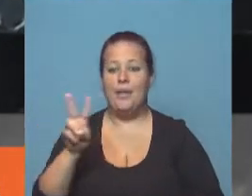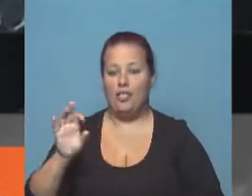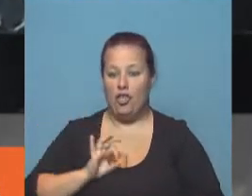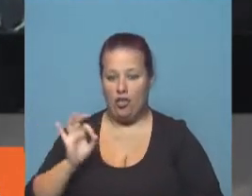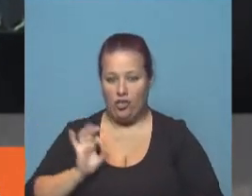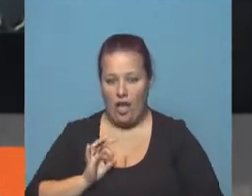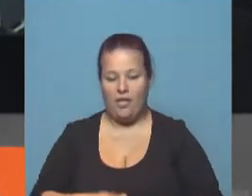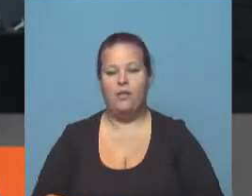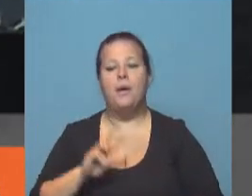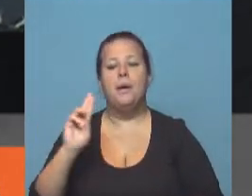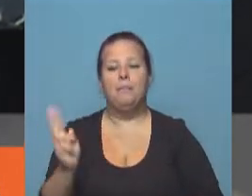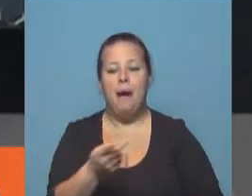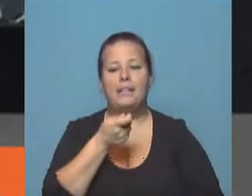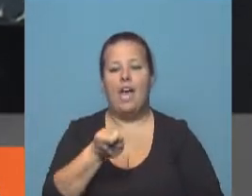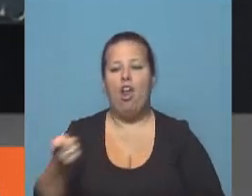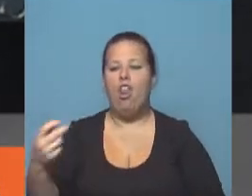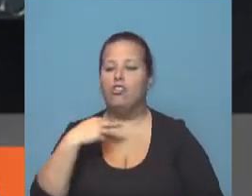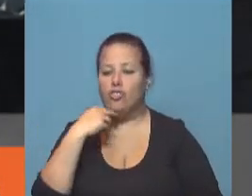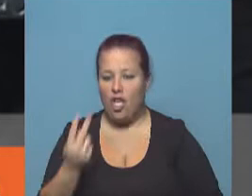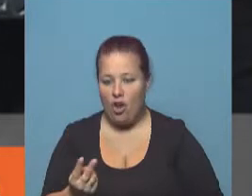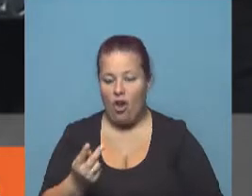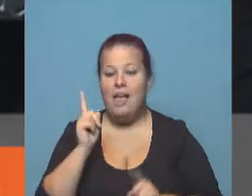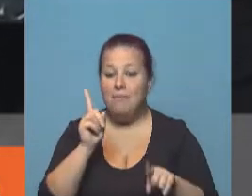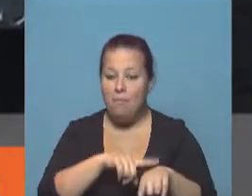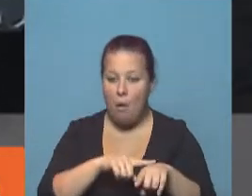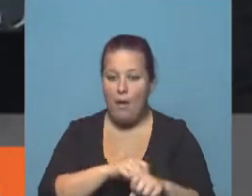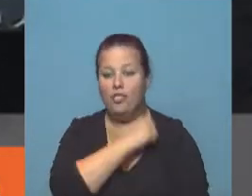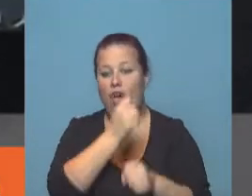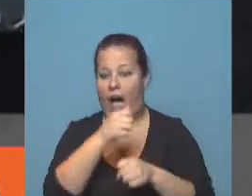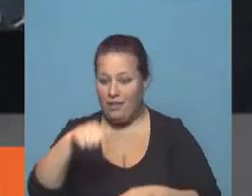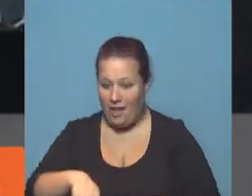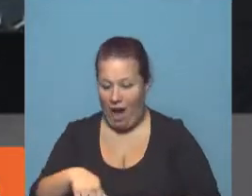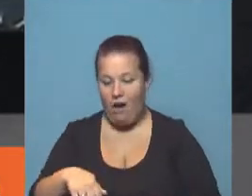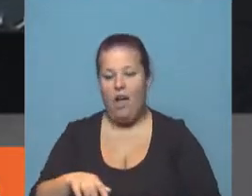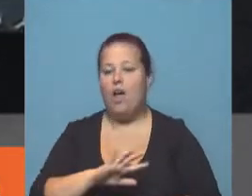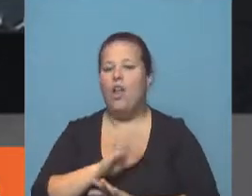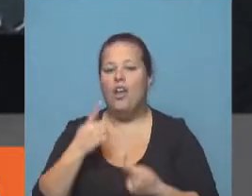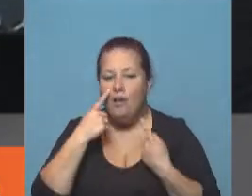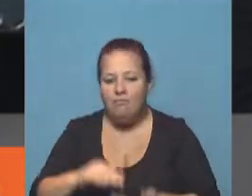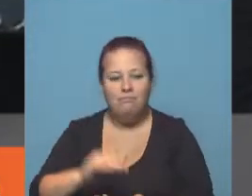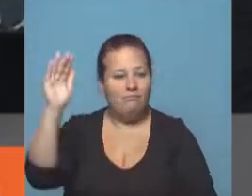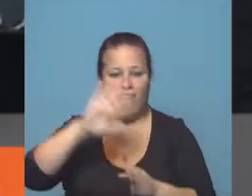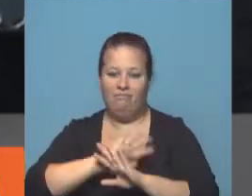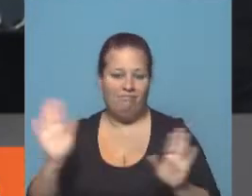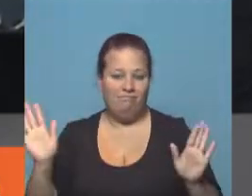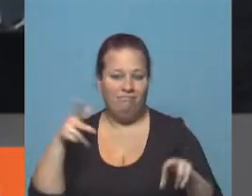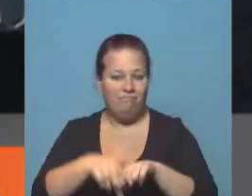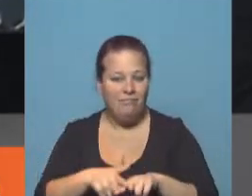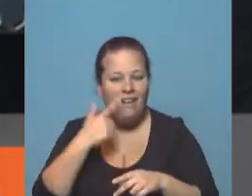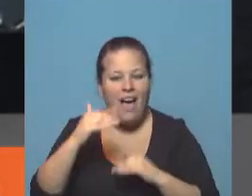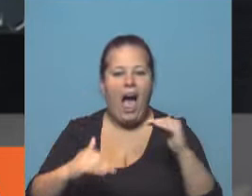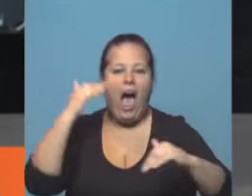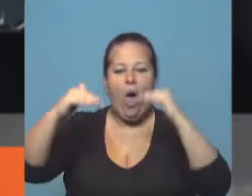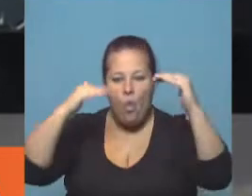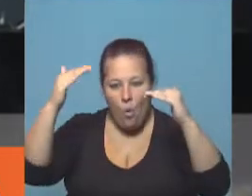años, mataron a nuestros hijos y desde ese momento no podemos verlos crecer, hacerse